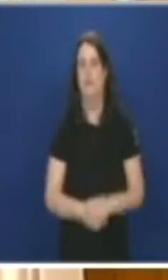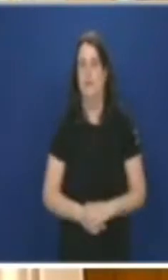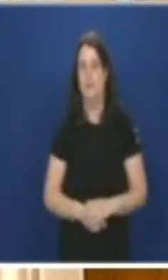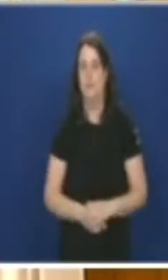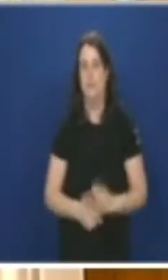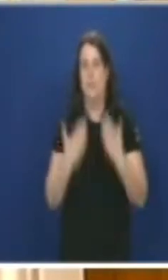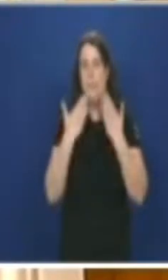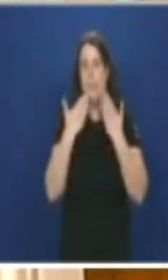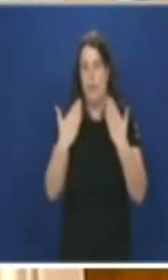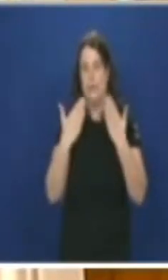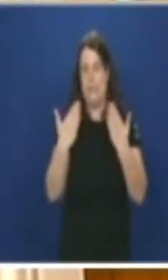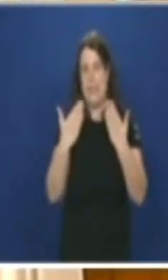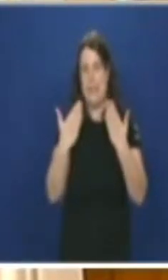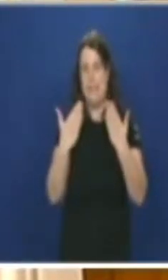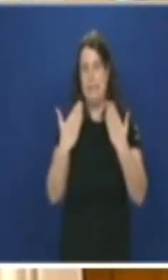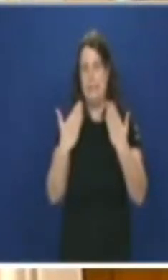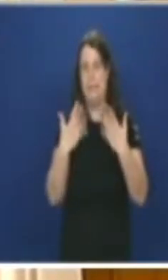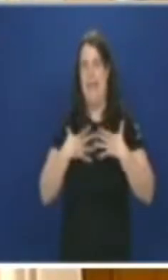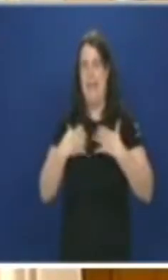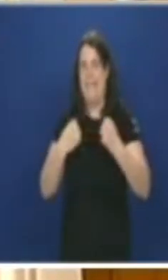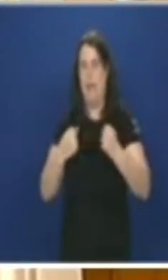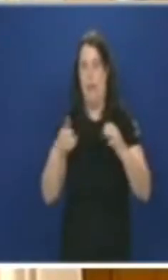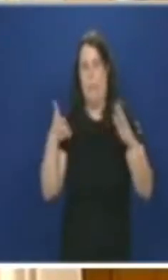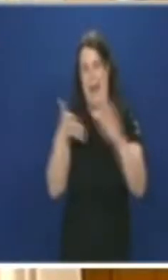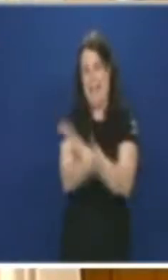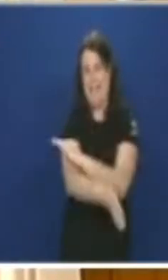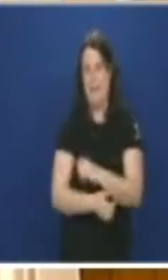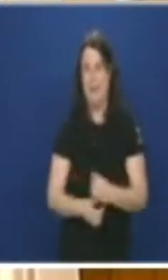Moitas gracias. Saúde eterna.